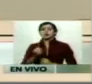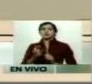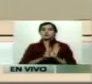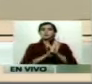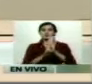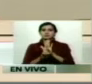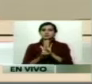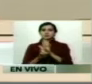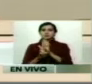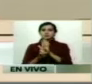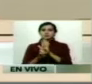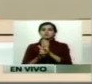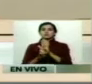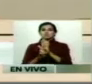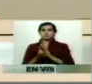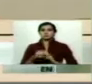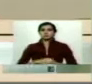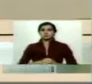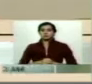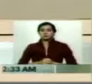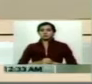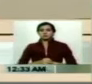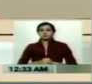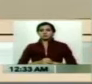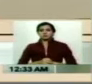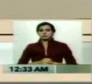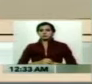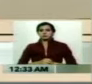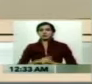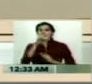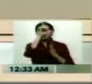aún apenas se esté actualizando la página del CNE?